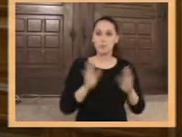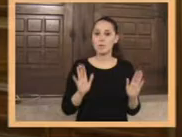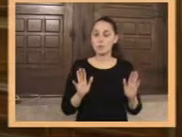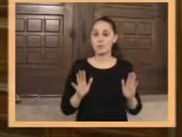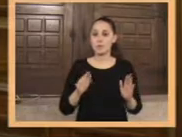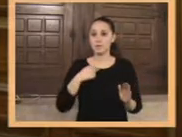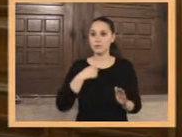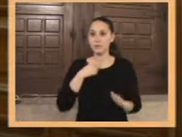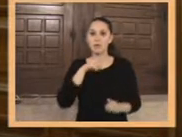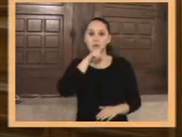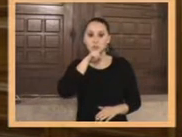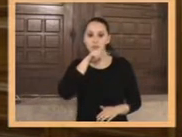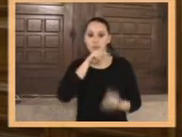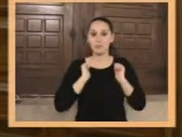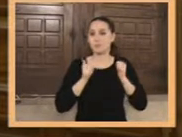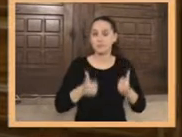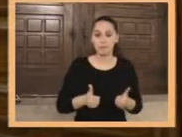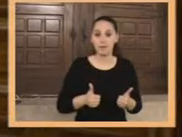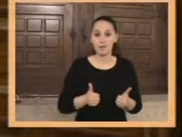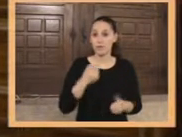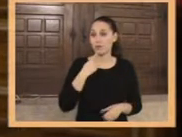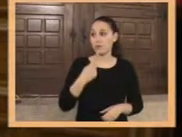en este pleno, que, como digo, bueno, pues son las